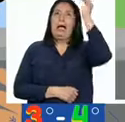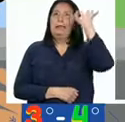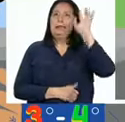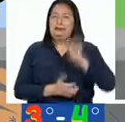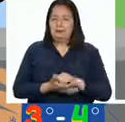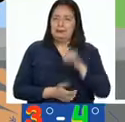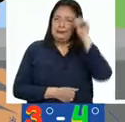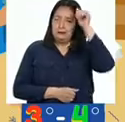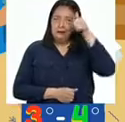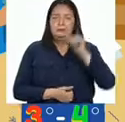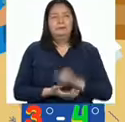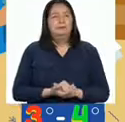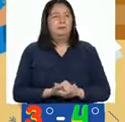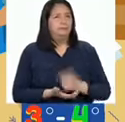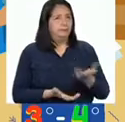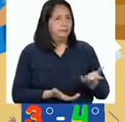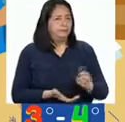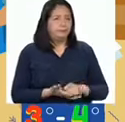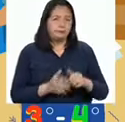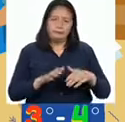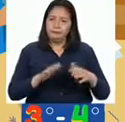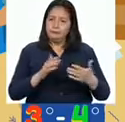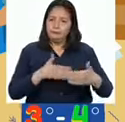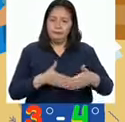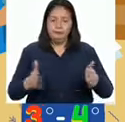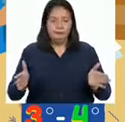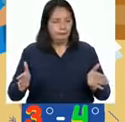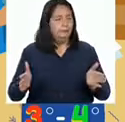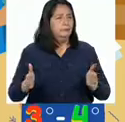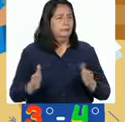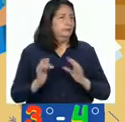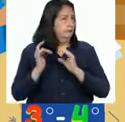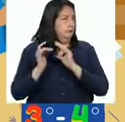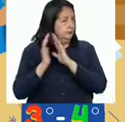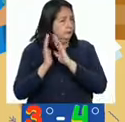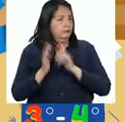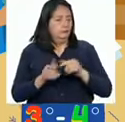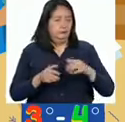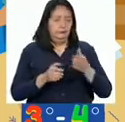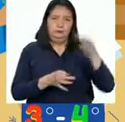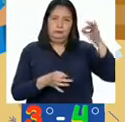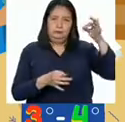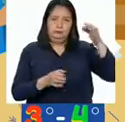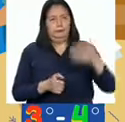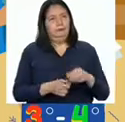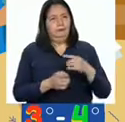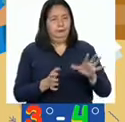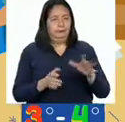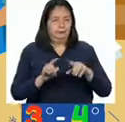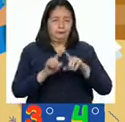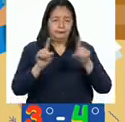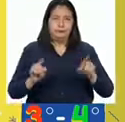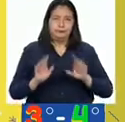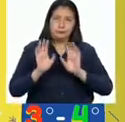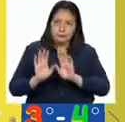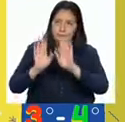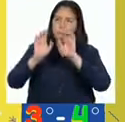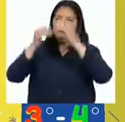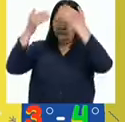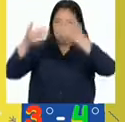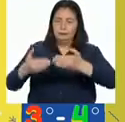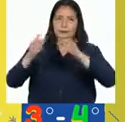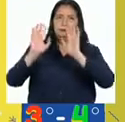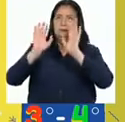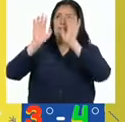siempre recordarlo. Pablo está en su cuarto con una hoja de papel en la mano. De pronto pega esta hoja en la pared de su